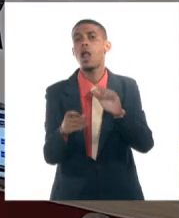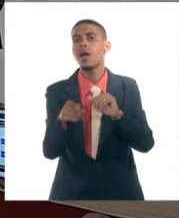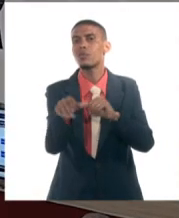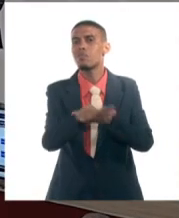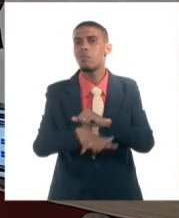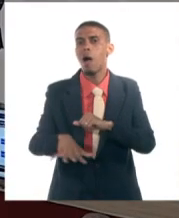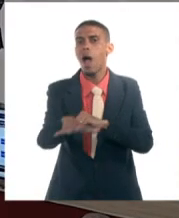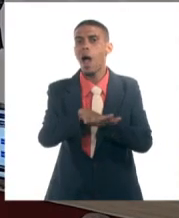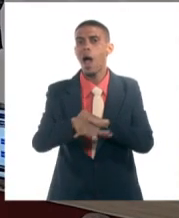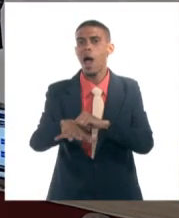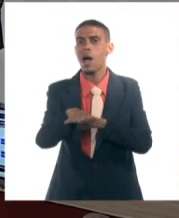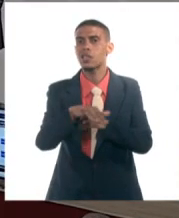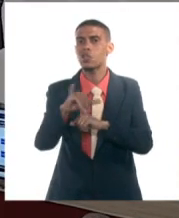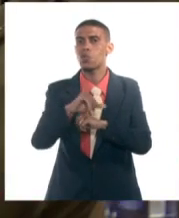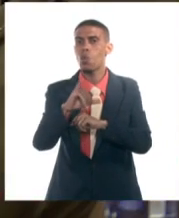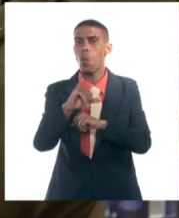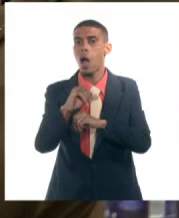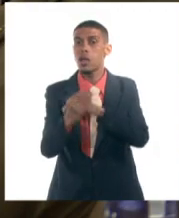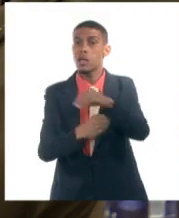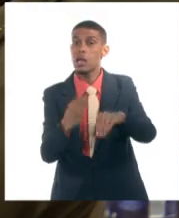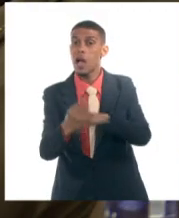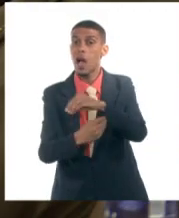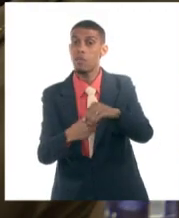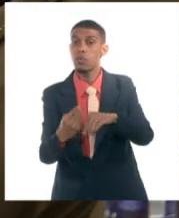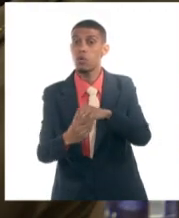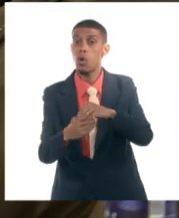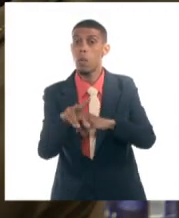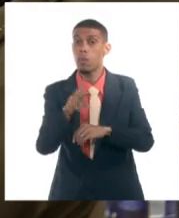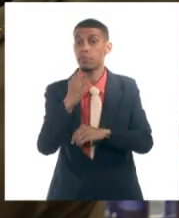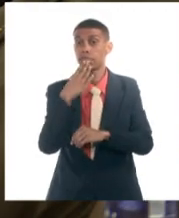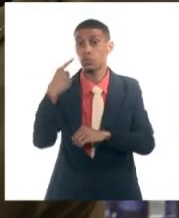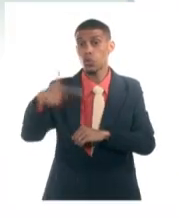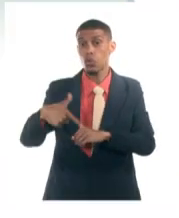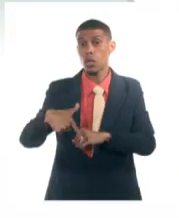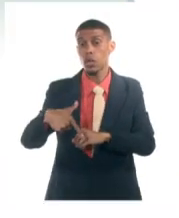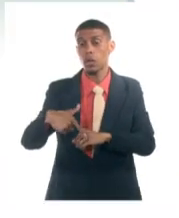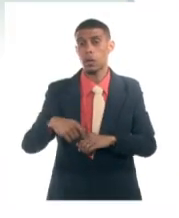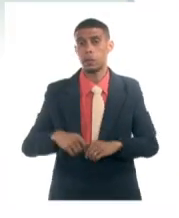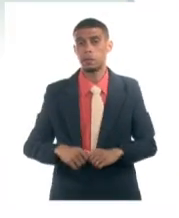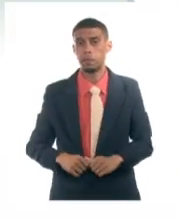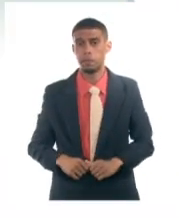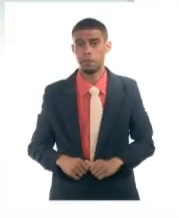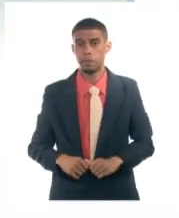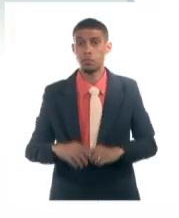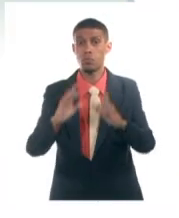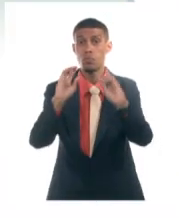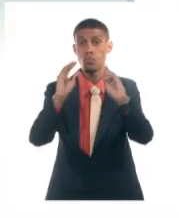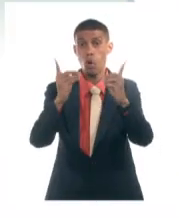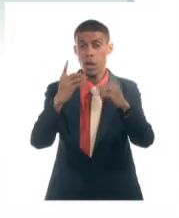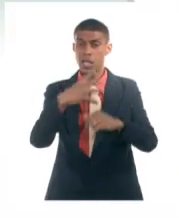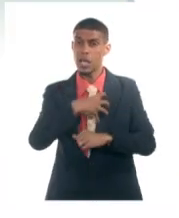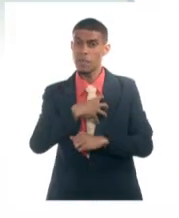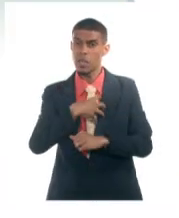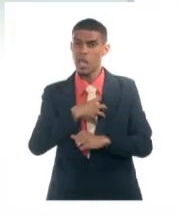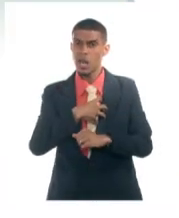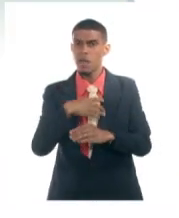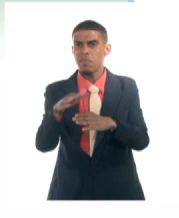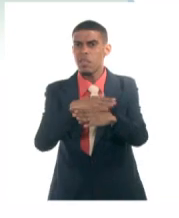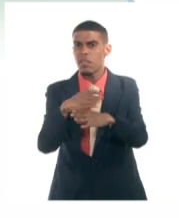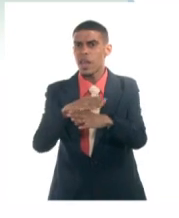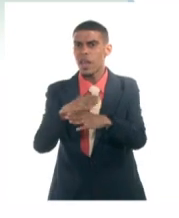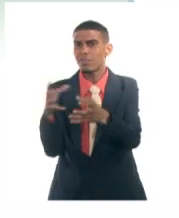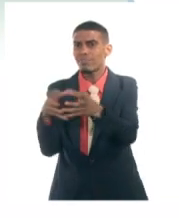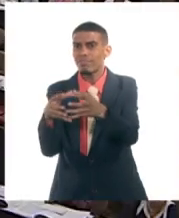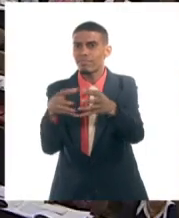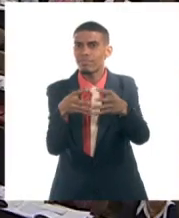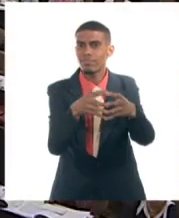actualización y el perfeccionamiento de la normatividad jurídica en esta materia. La política tiene en cuenta grupos de edades, género,